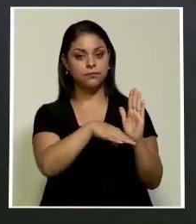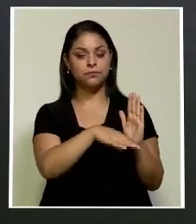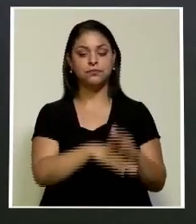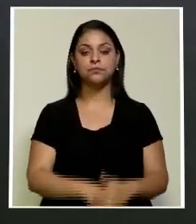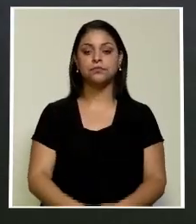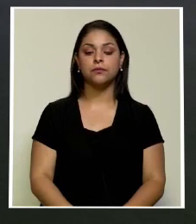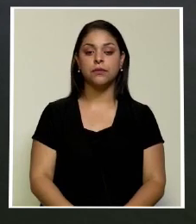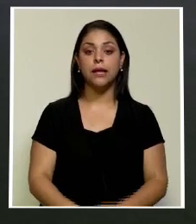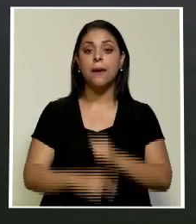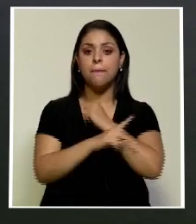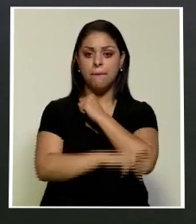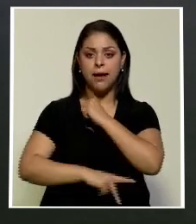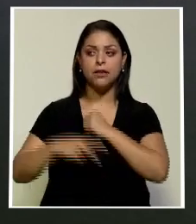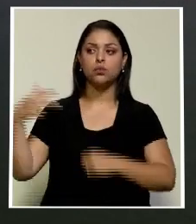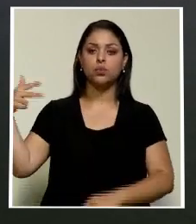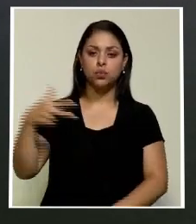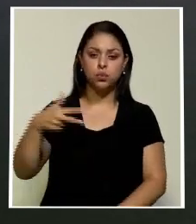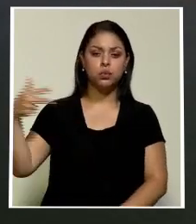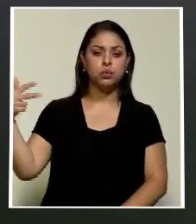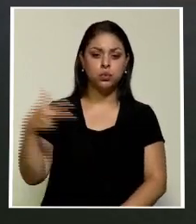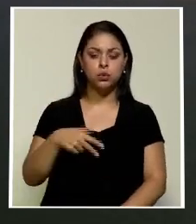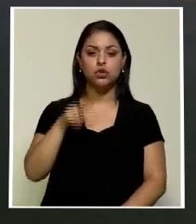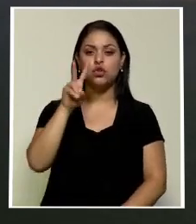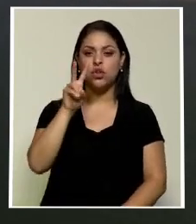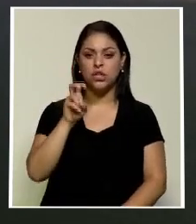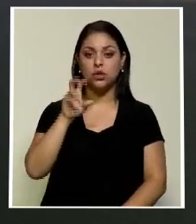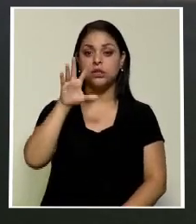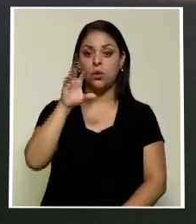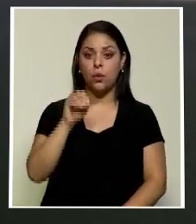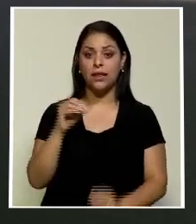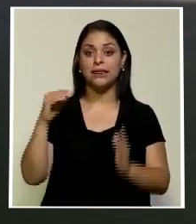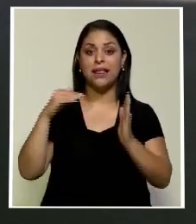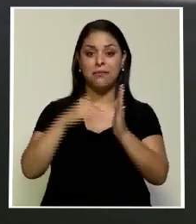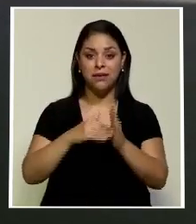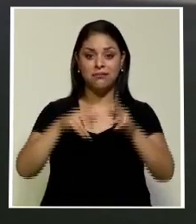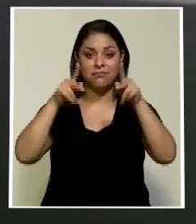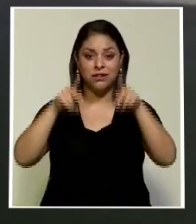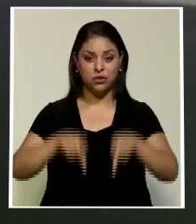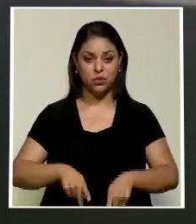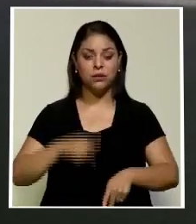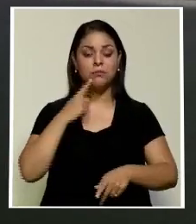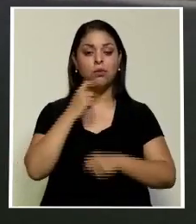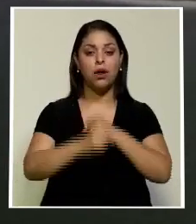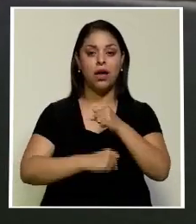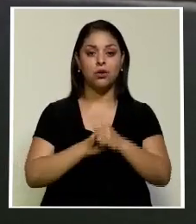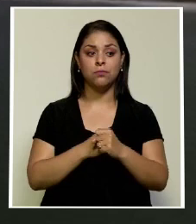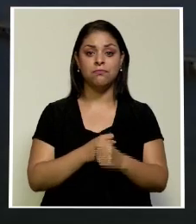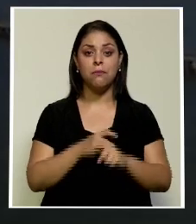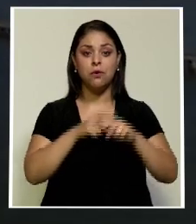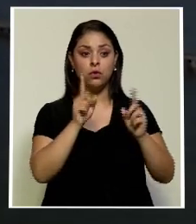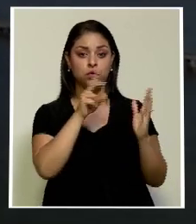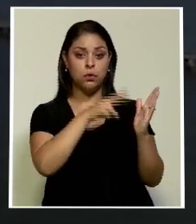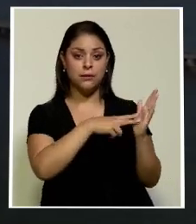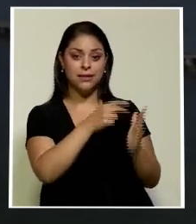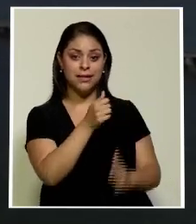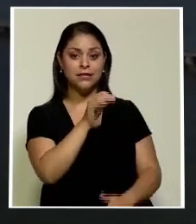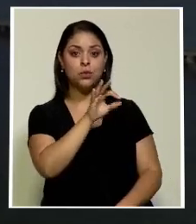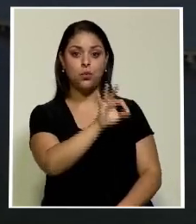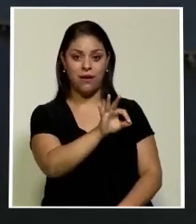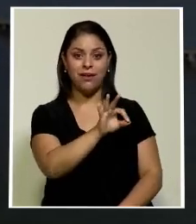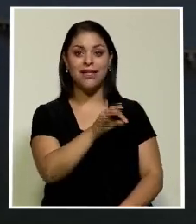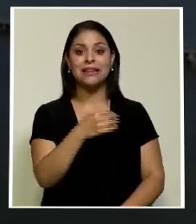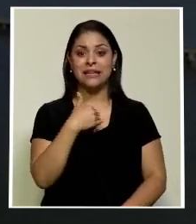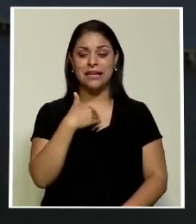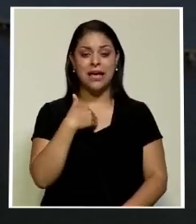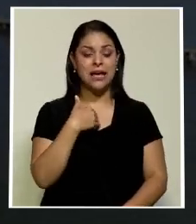Tradicionalmente, el país recibía alrededor de 250,000 cruceristas por año. Solo en el año 2019 la industria de cruceros generó un